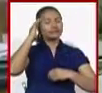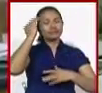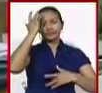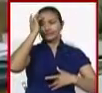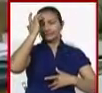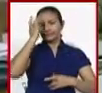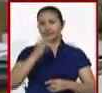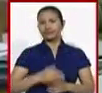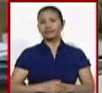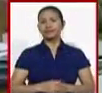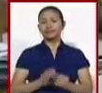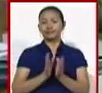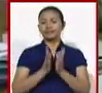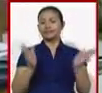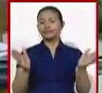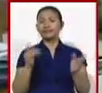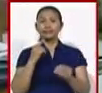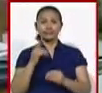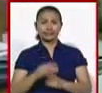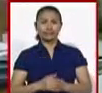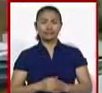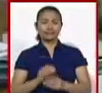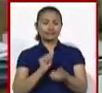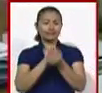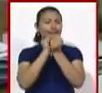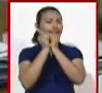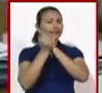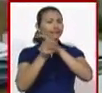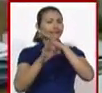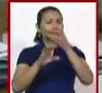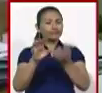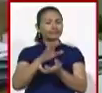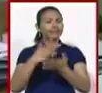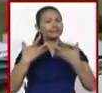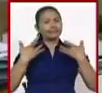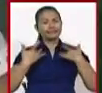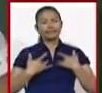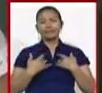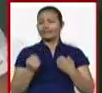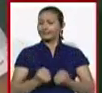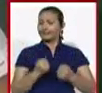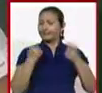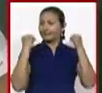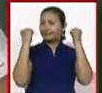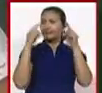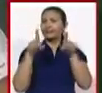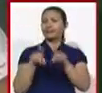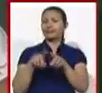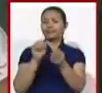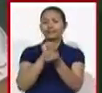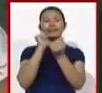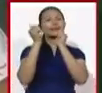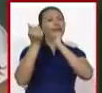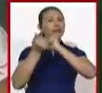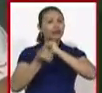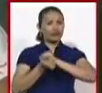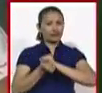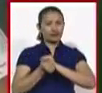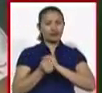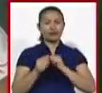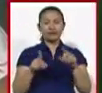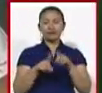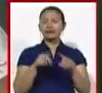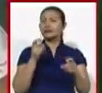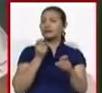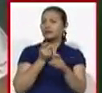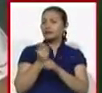mental. Y generalmente los trastornos que más afectan son la depresión y la ansiedad. Y estos trastornos además